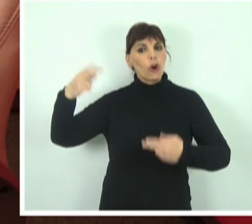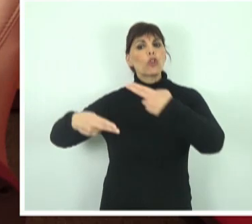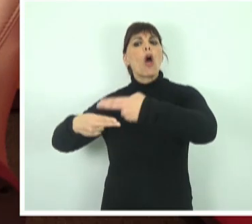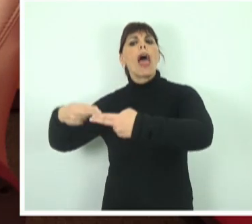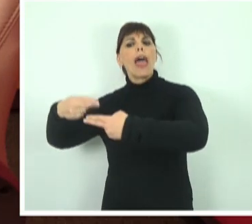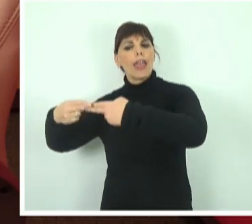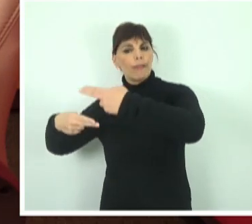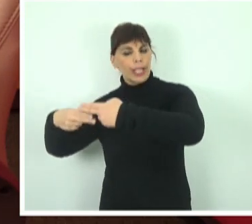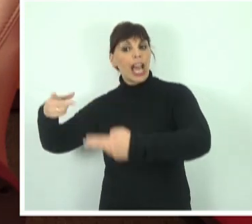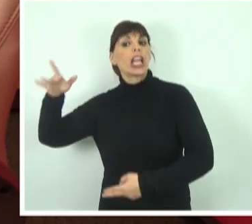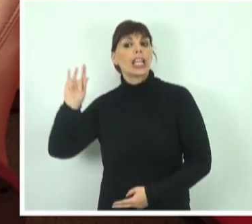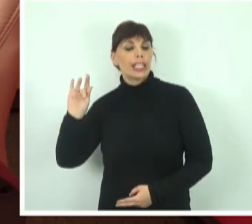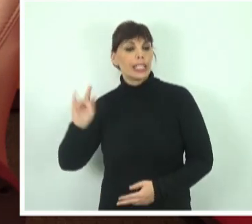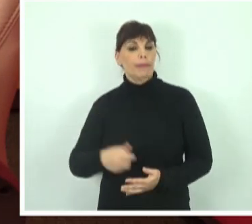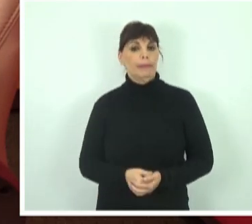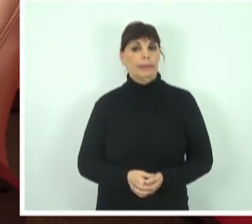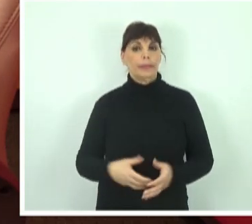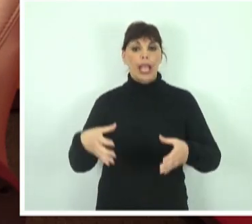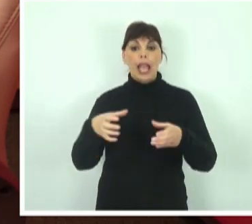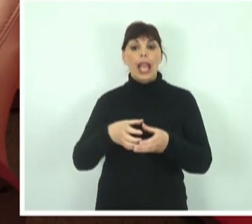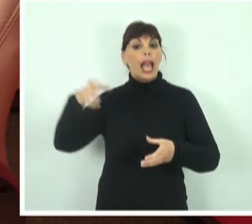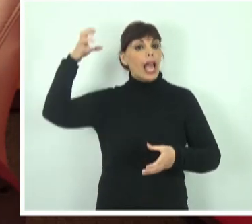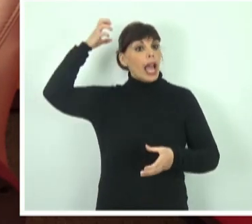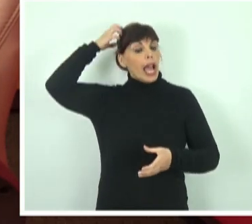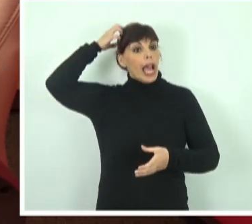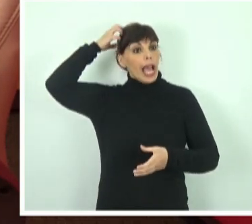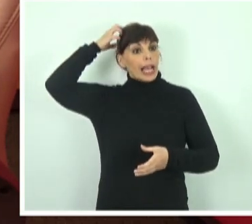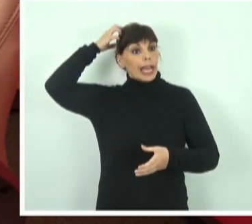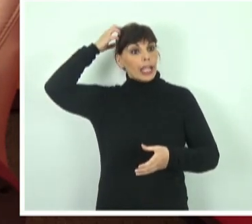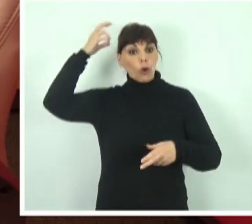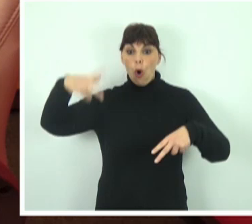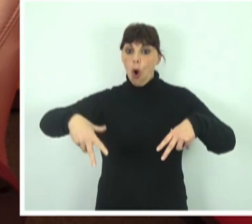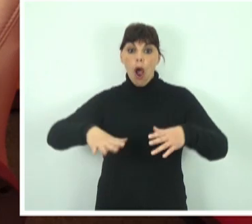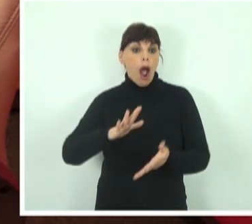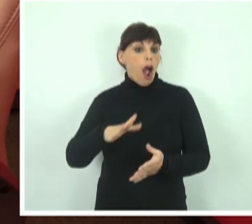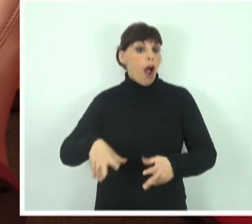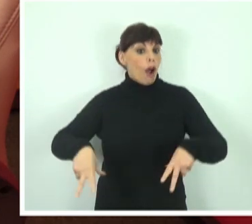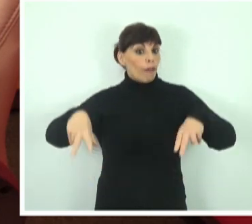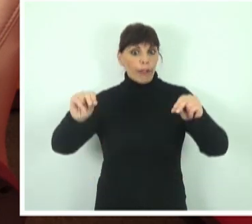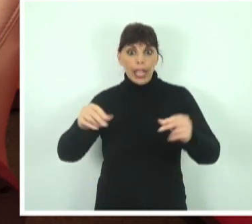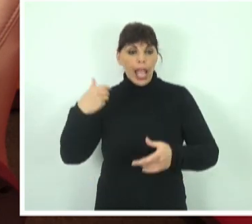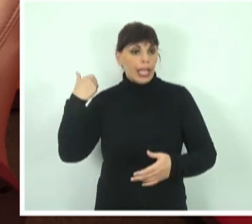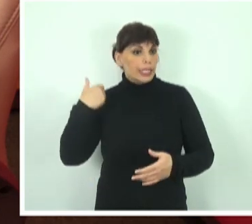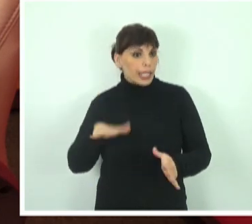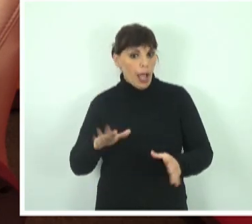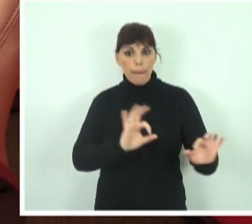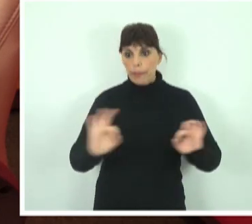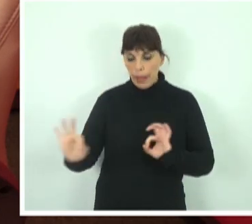reino, en su plenitud, ya está terminado, ya está